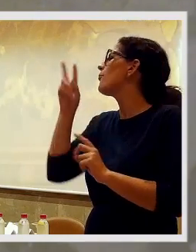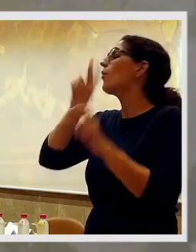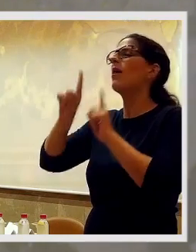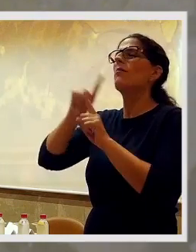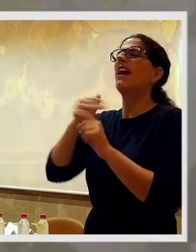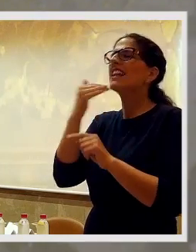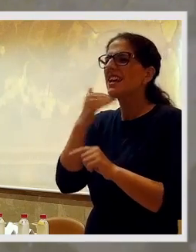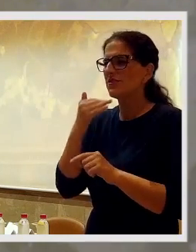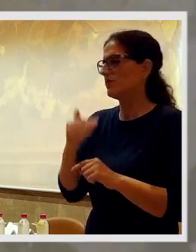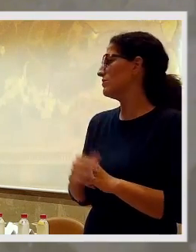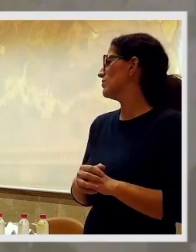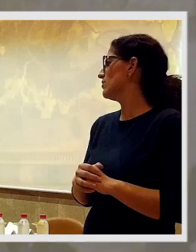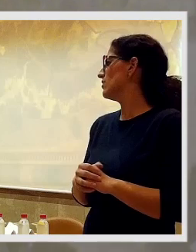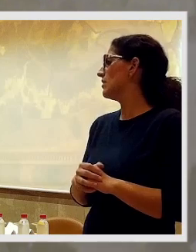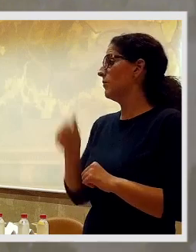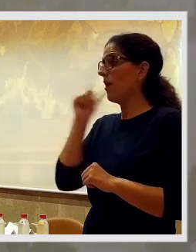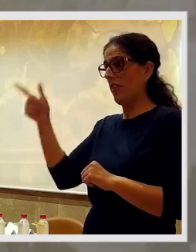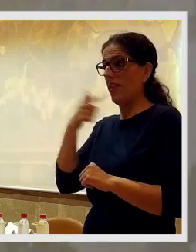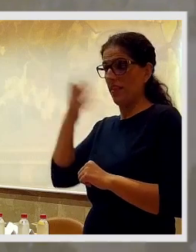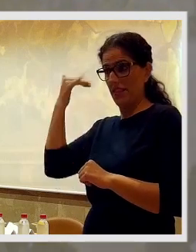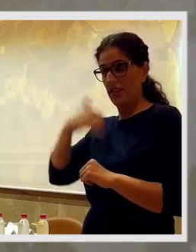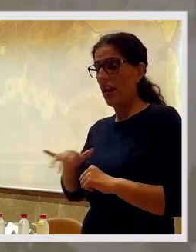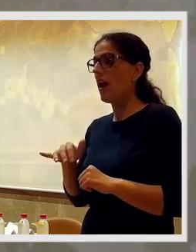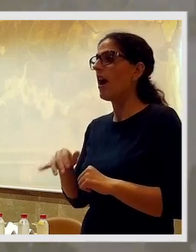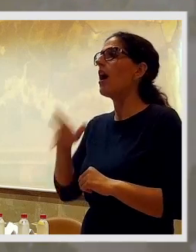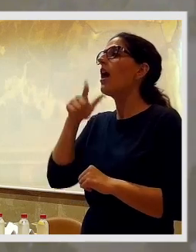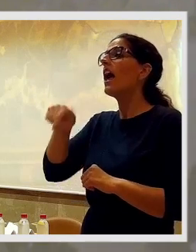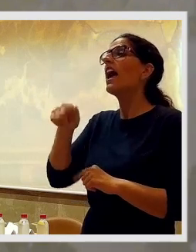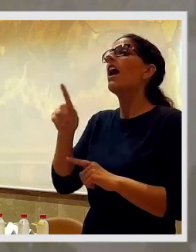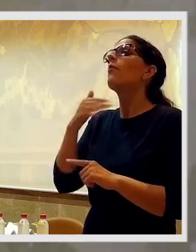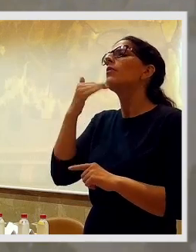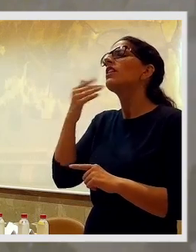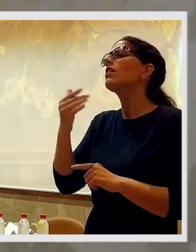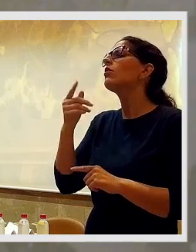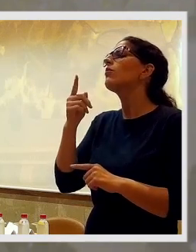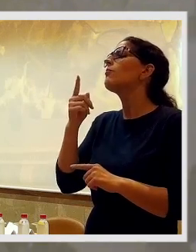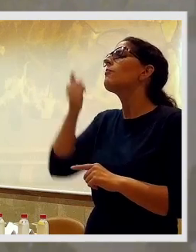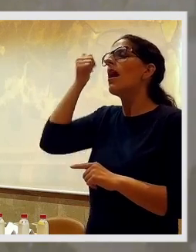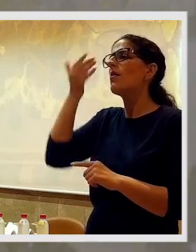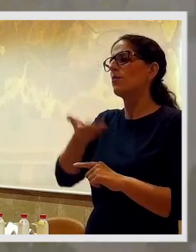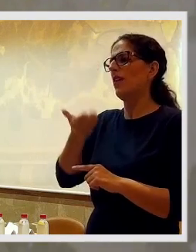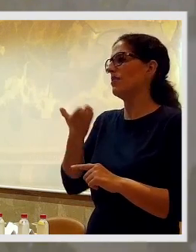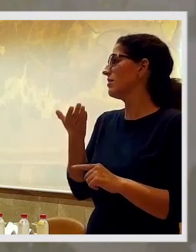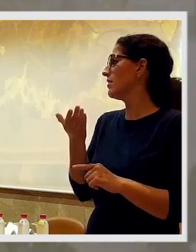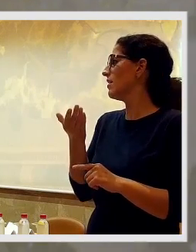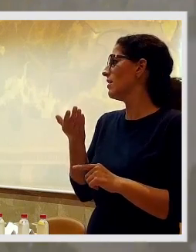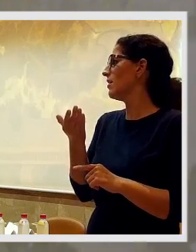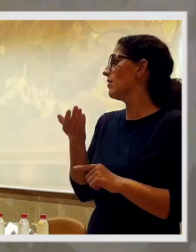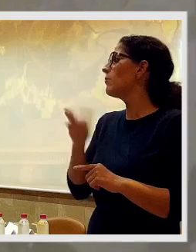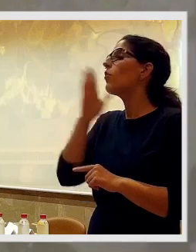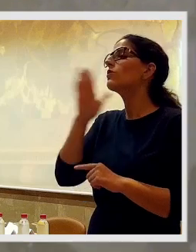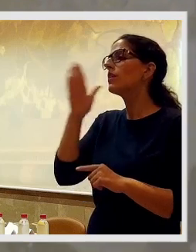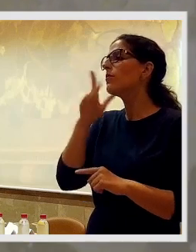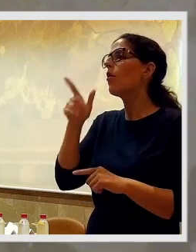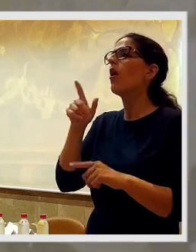Y realmente, como ella ya ha introducido antes, pues los factores de riesgo son, hoy por hoy, la causa de la enfermedad o de